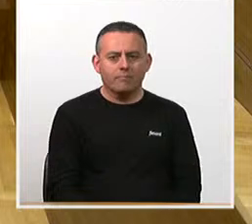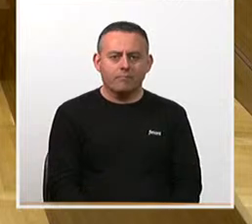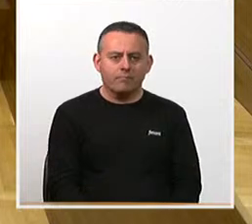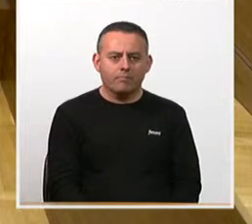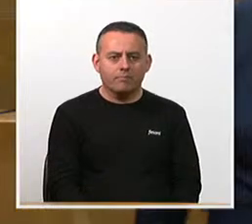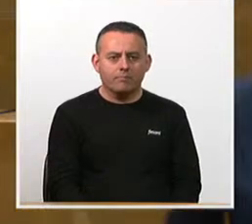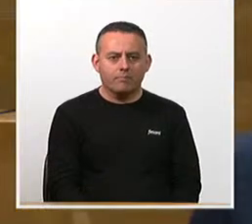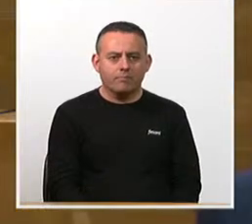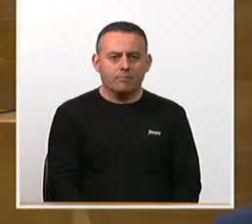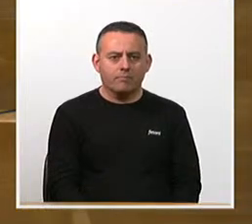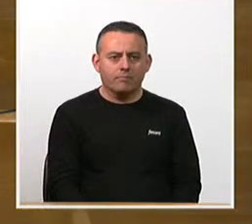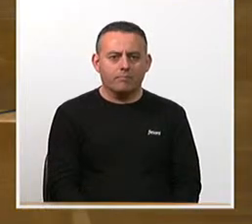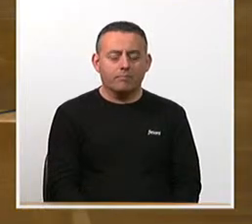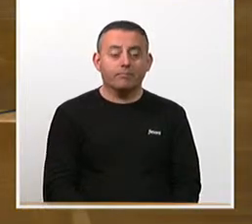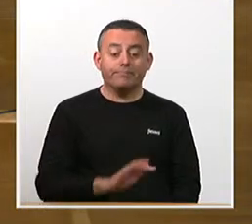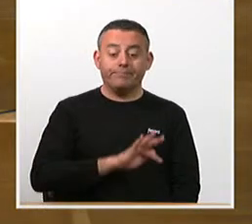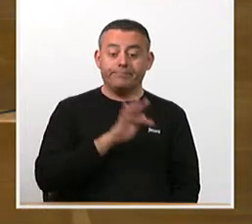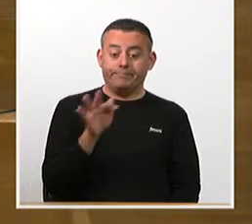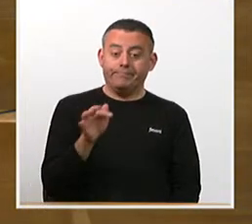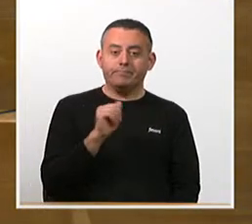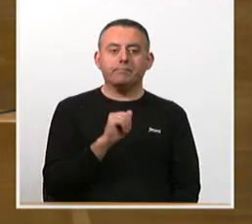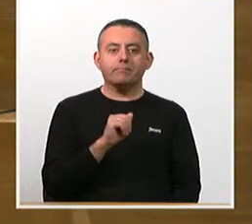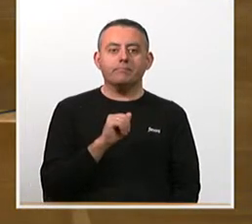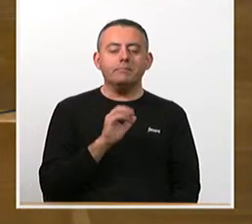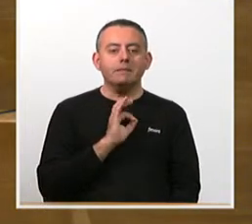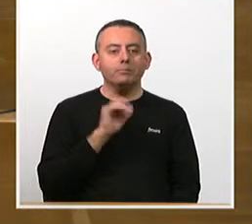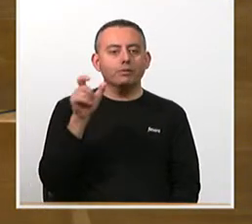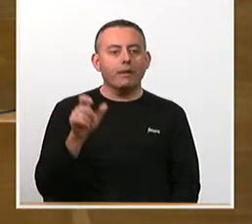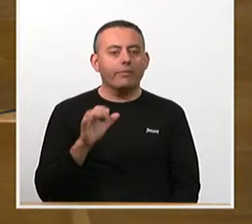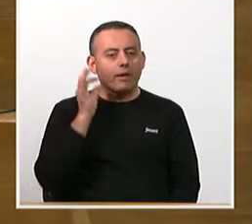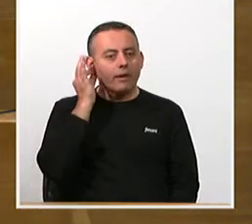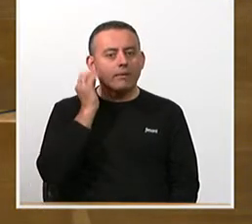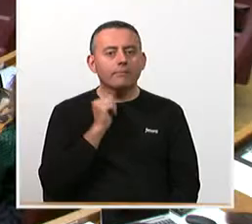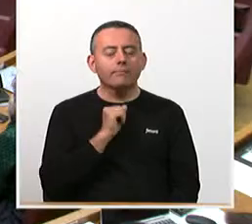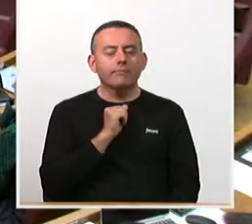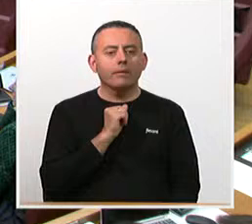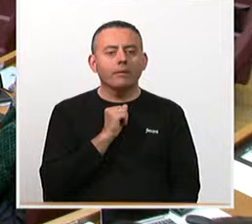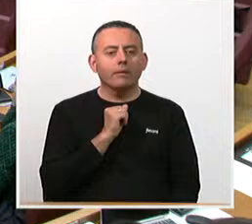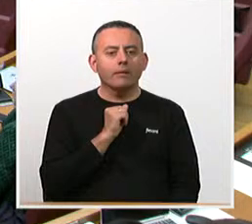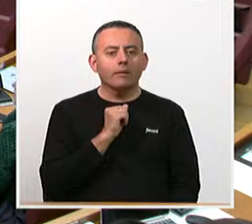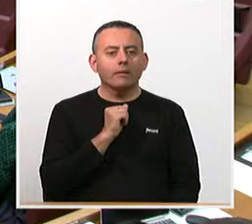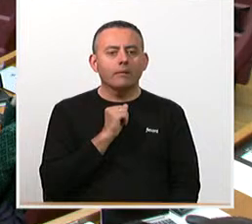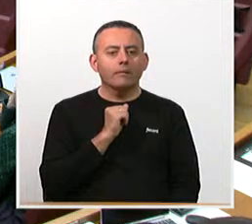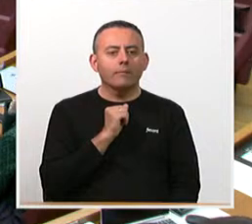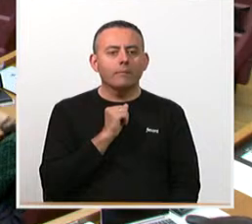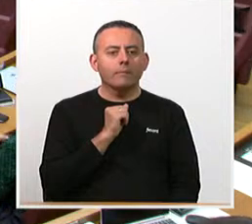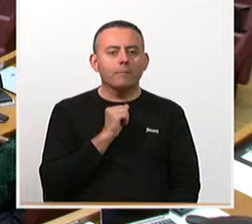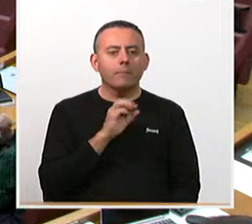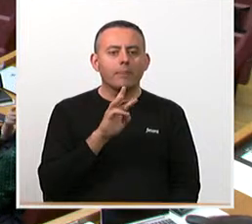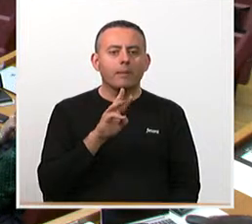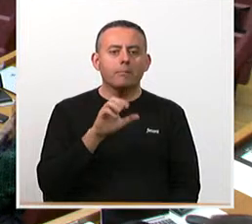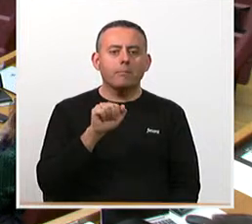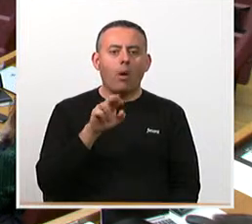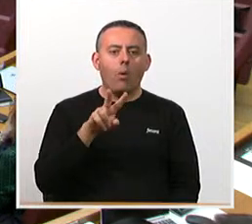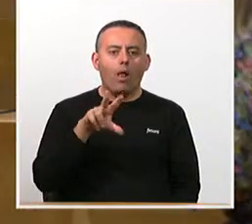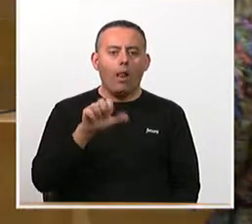gracias tiene la palabra diputada per Paula